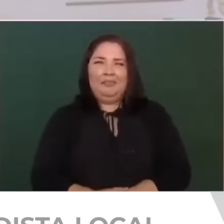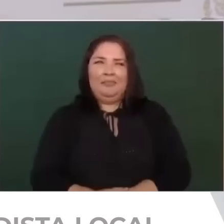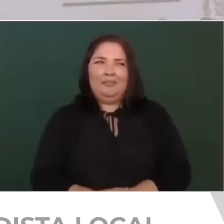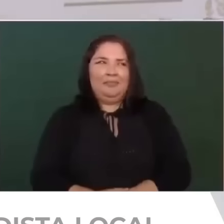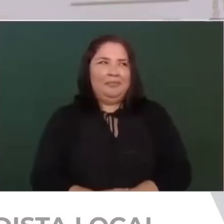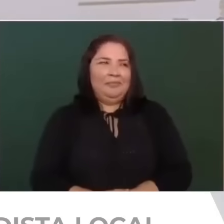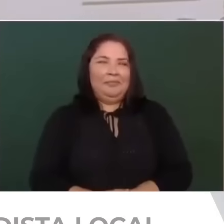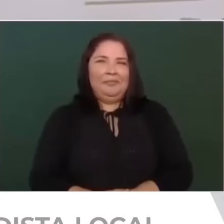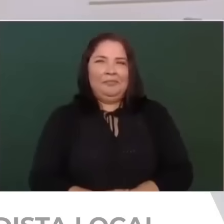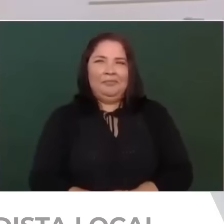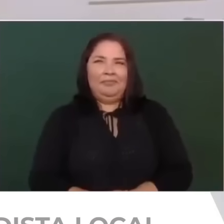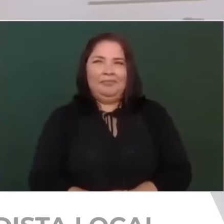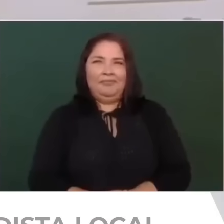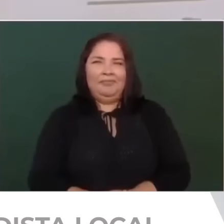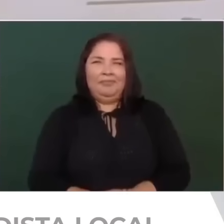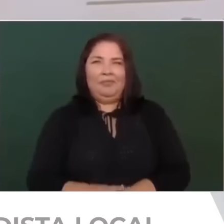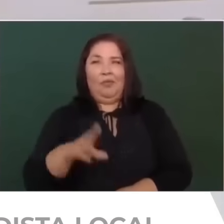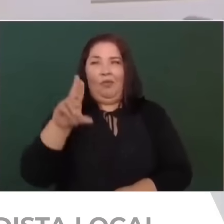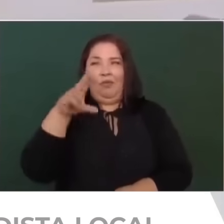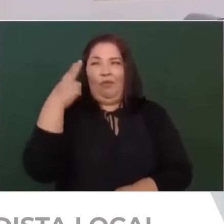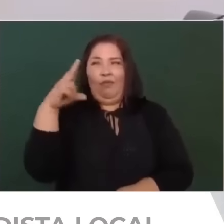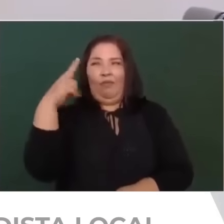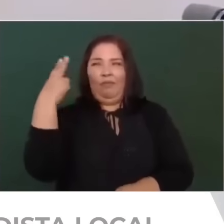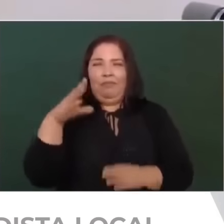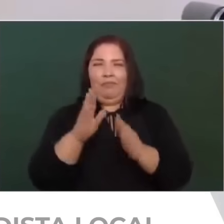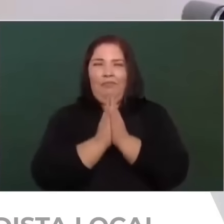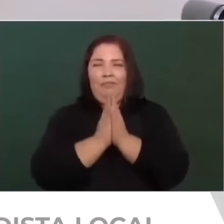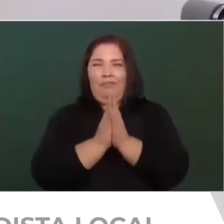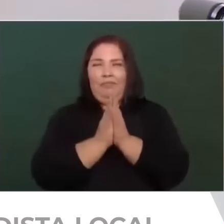llorar foto por favor